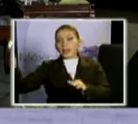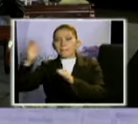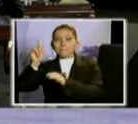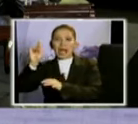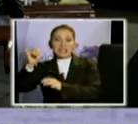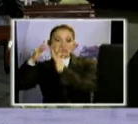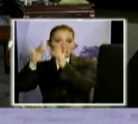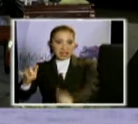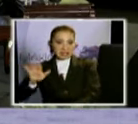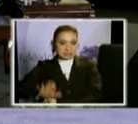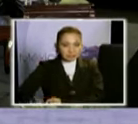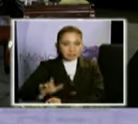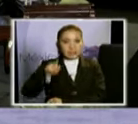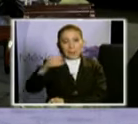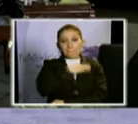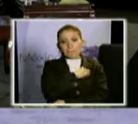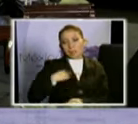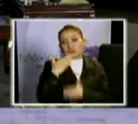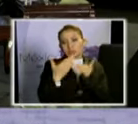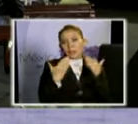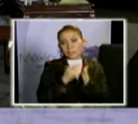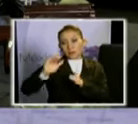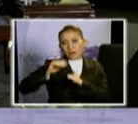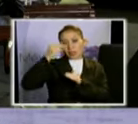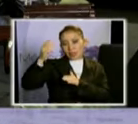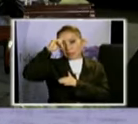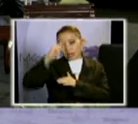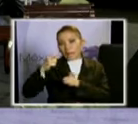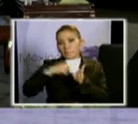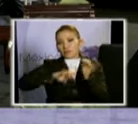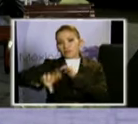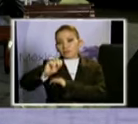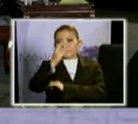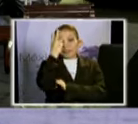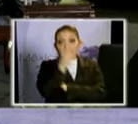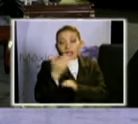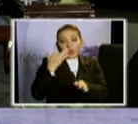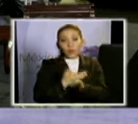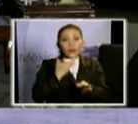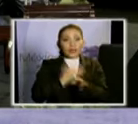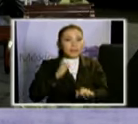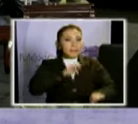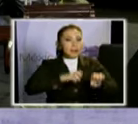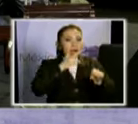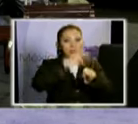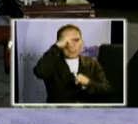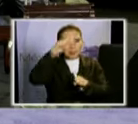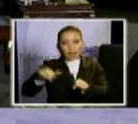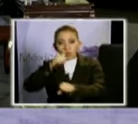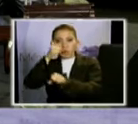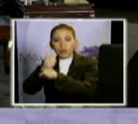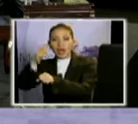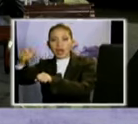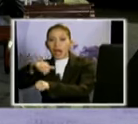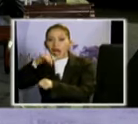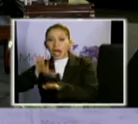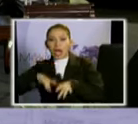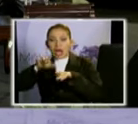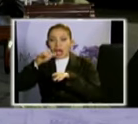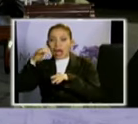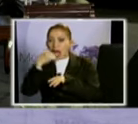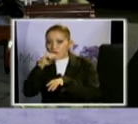Francia, y es miembro del Servicio Exterior Mexicano desde 1983. Actualmente es embajador de México en la República de Austria